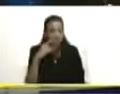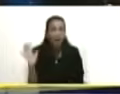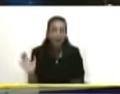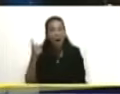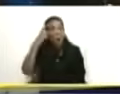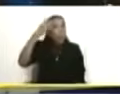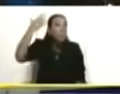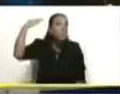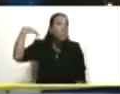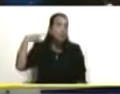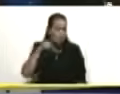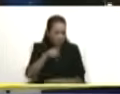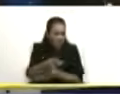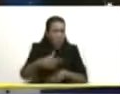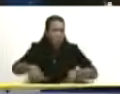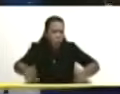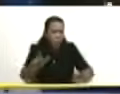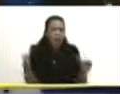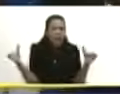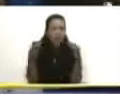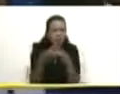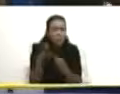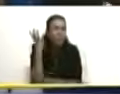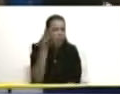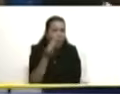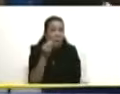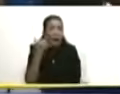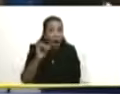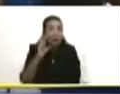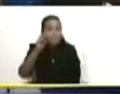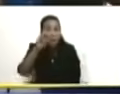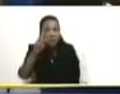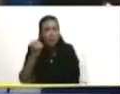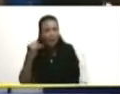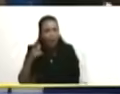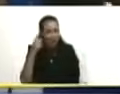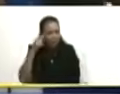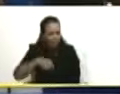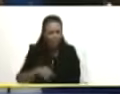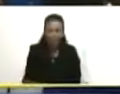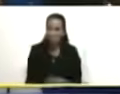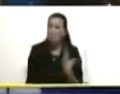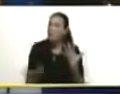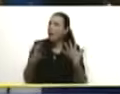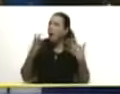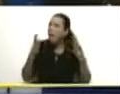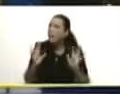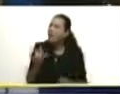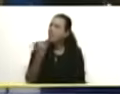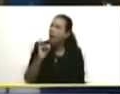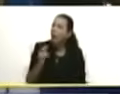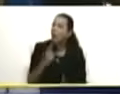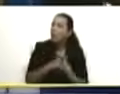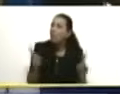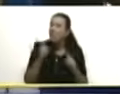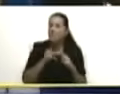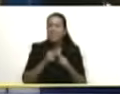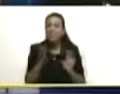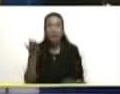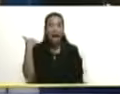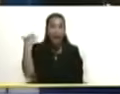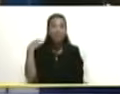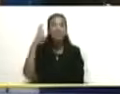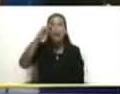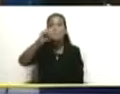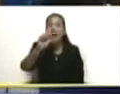¿Algún día han ido a algún matiné? ¿Todavía existen los matinés? Más o menos. Antes los